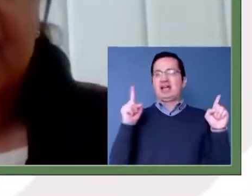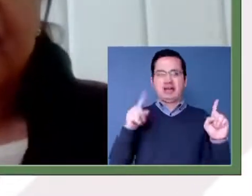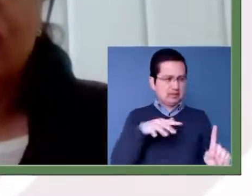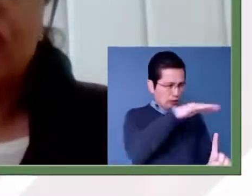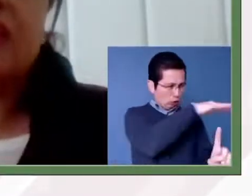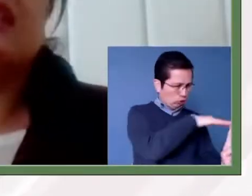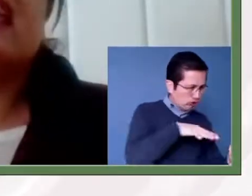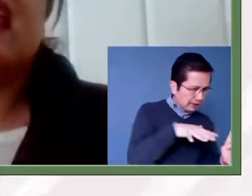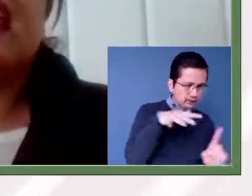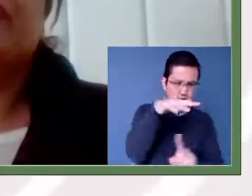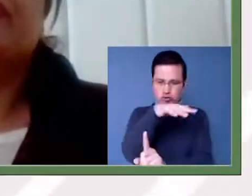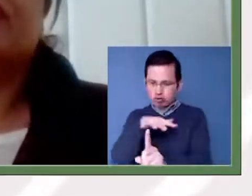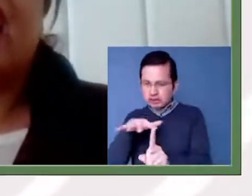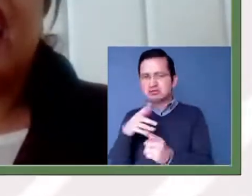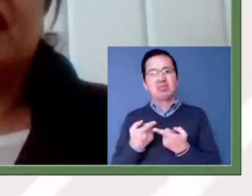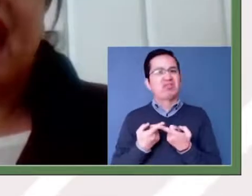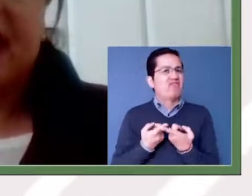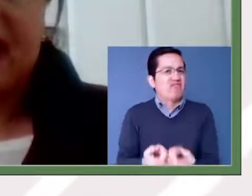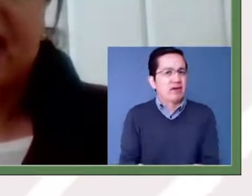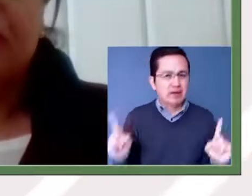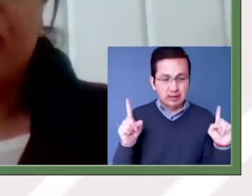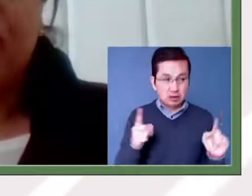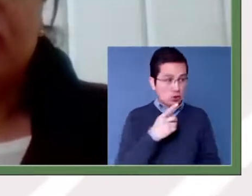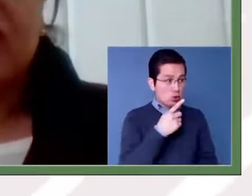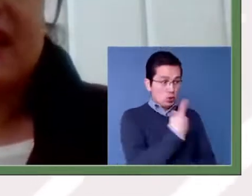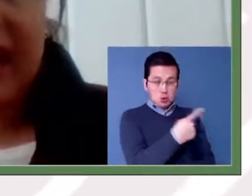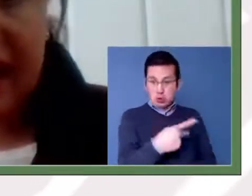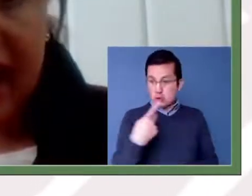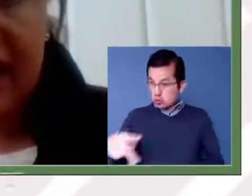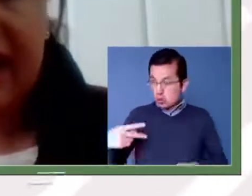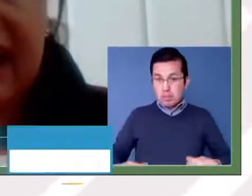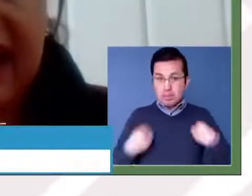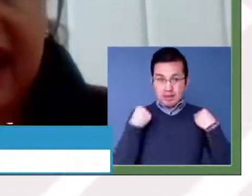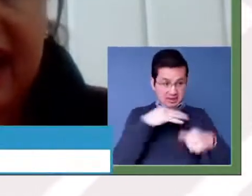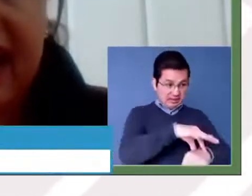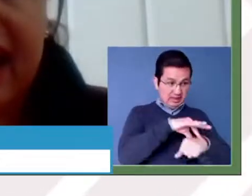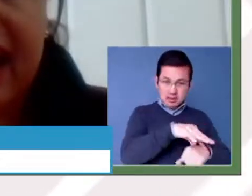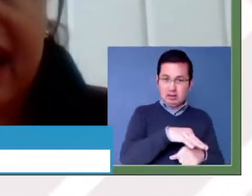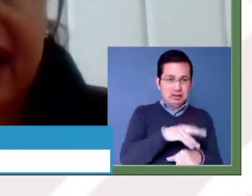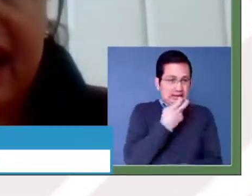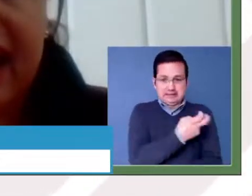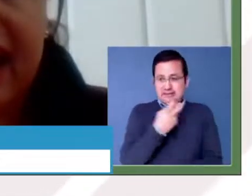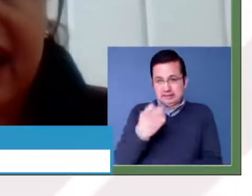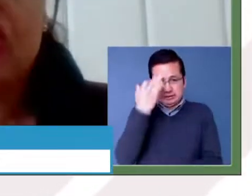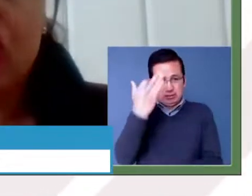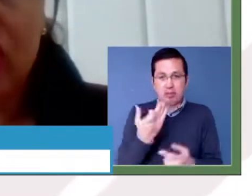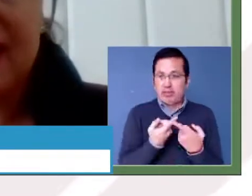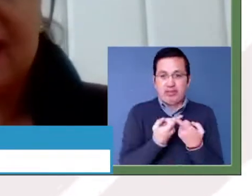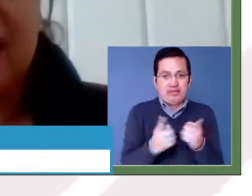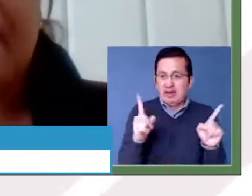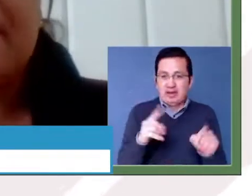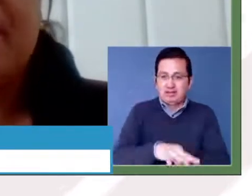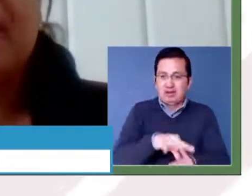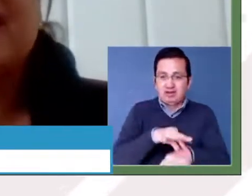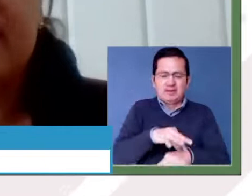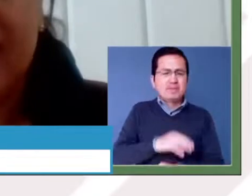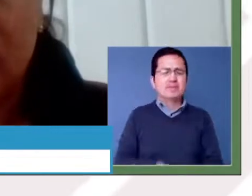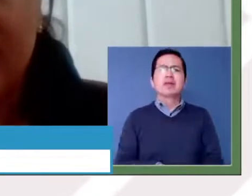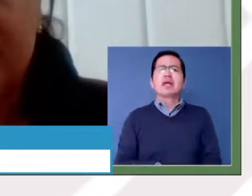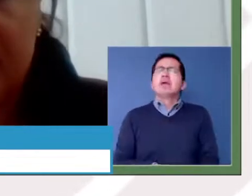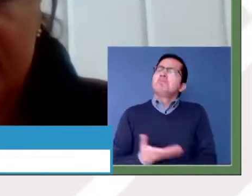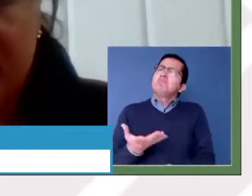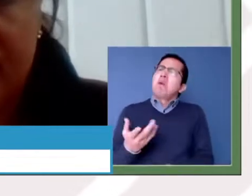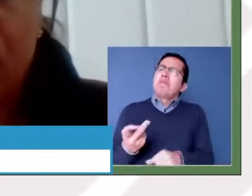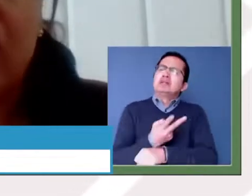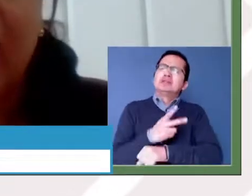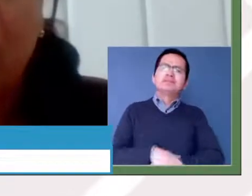distintas. Entonces, de allí podemos resaltar que las personas van percibiendo